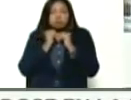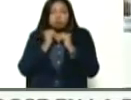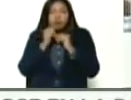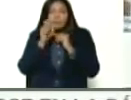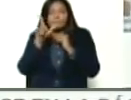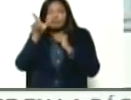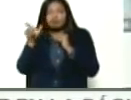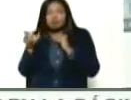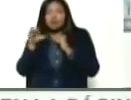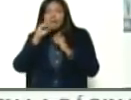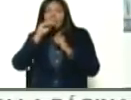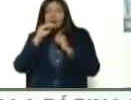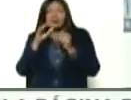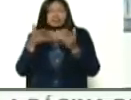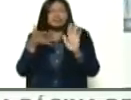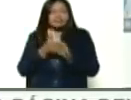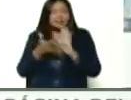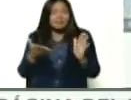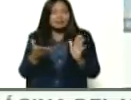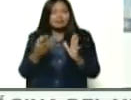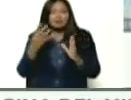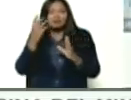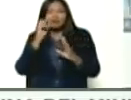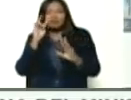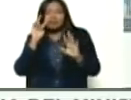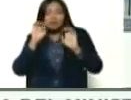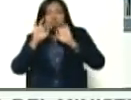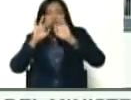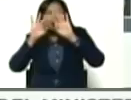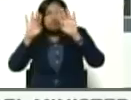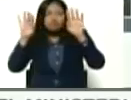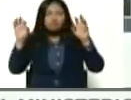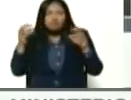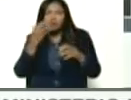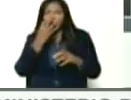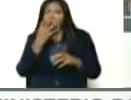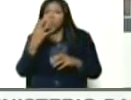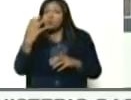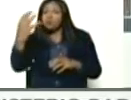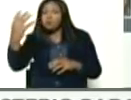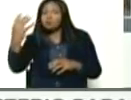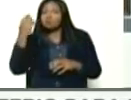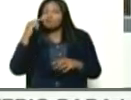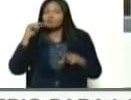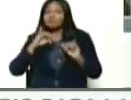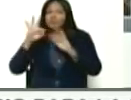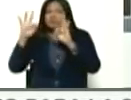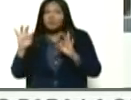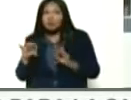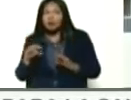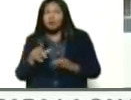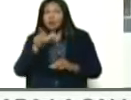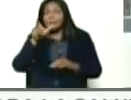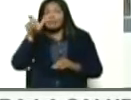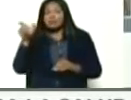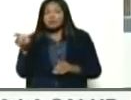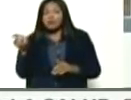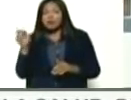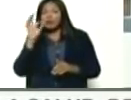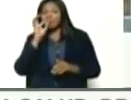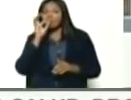habla y qué pasa se ve como un humo verdad lo mismo una persona que fuma